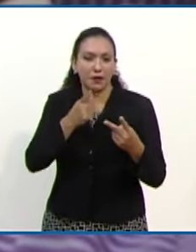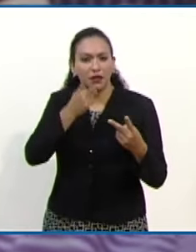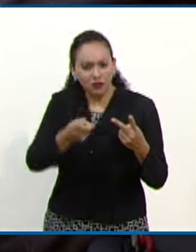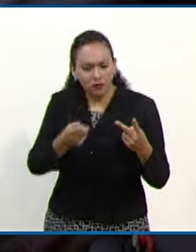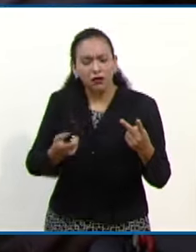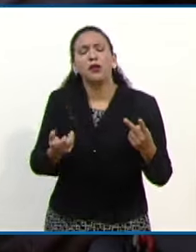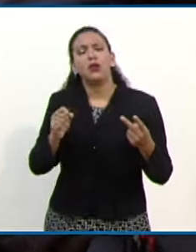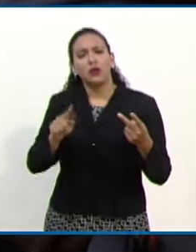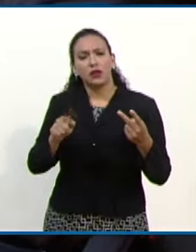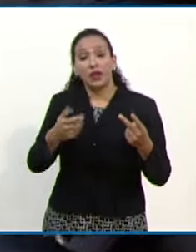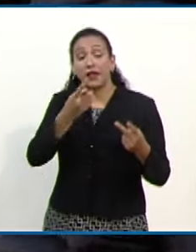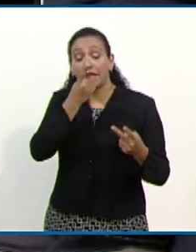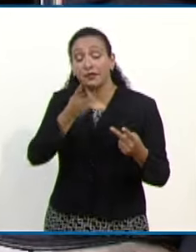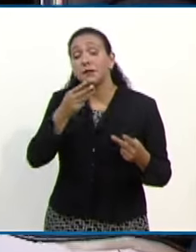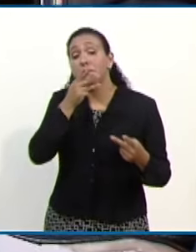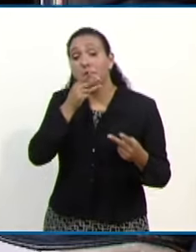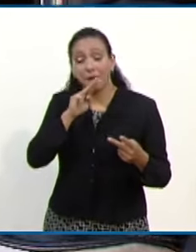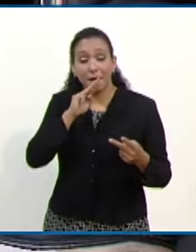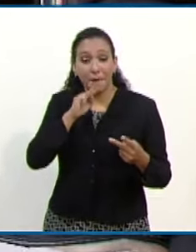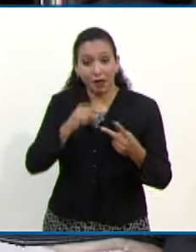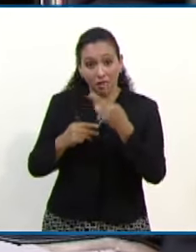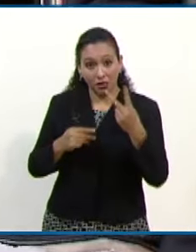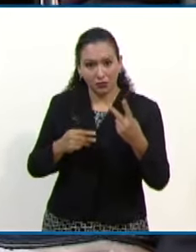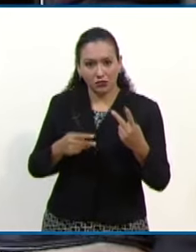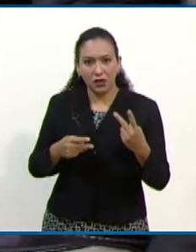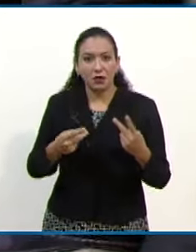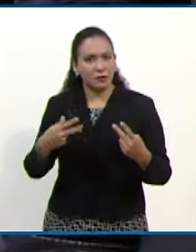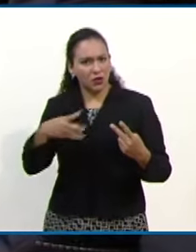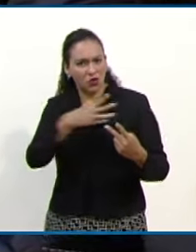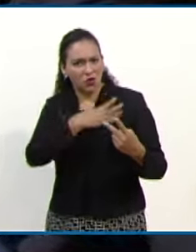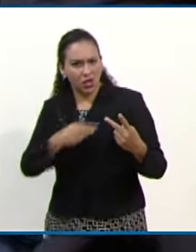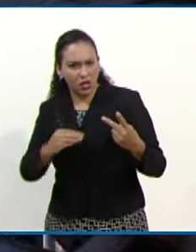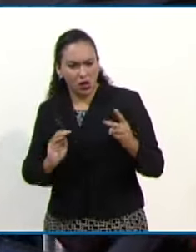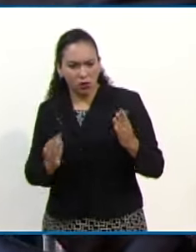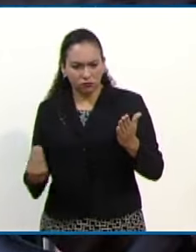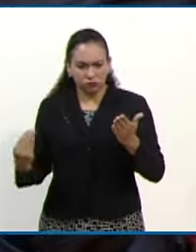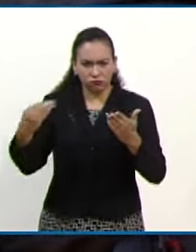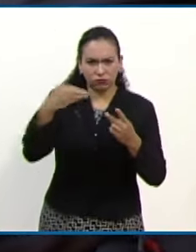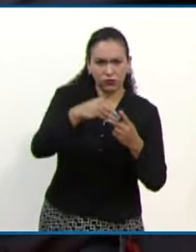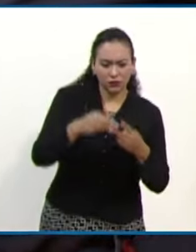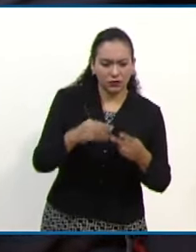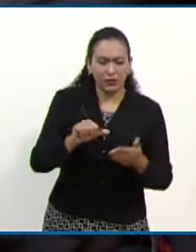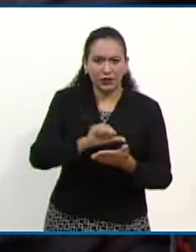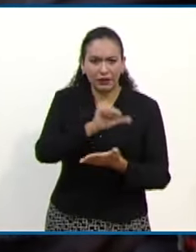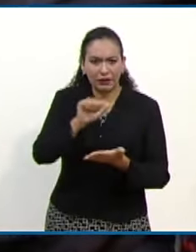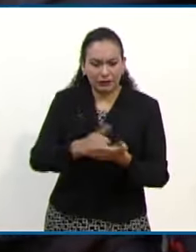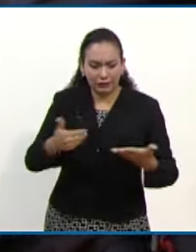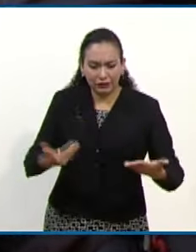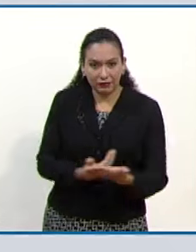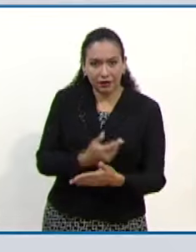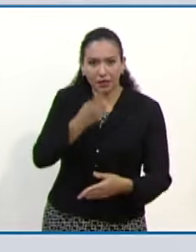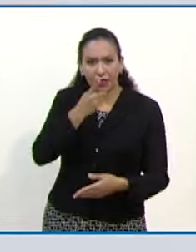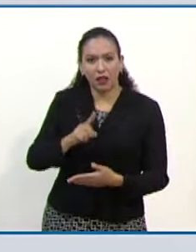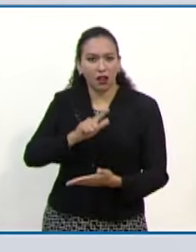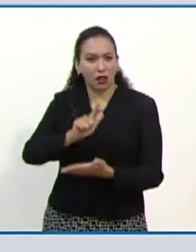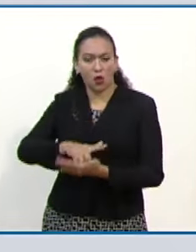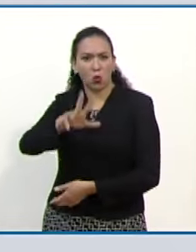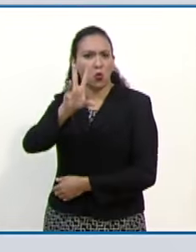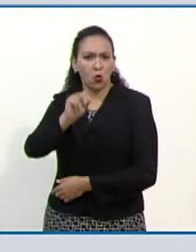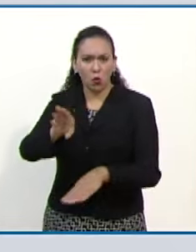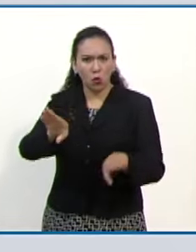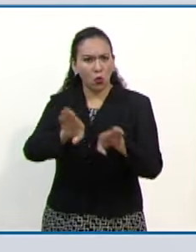de menores no consideraba a nacidas o nacidos en familias homoparentales. La Corte declaró